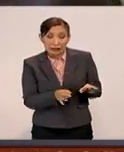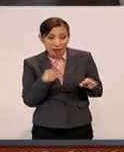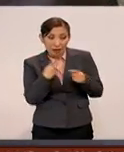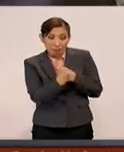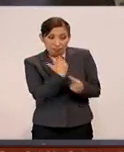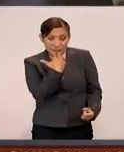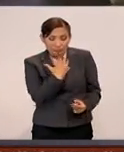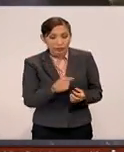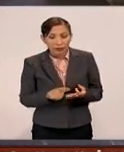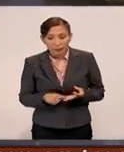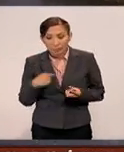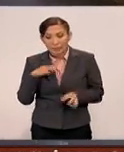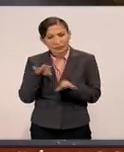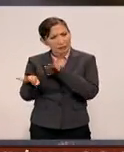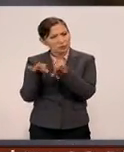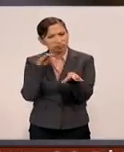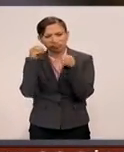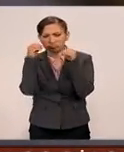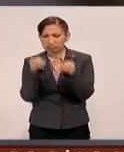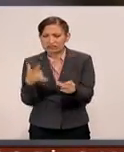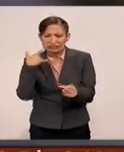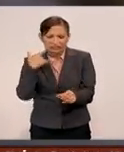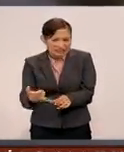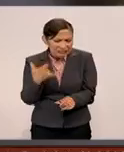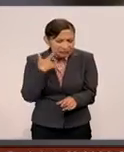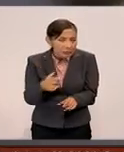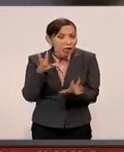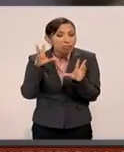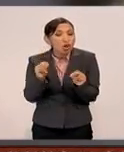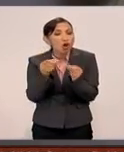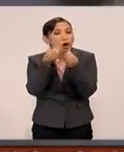afecta. Trabajar mucho, esforzarse y